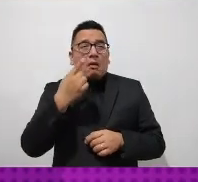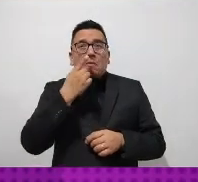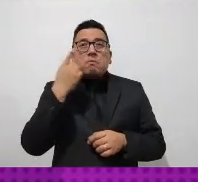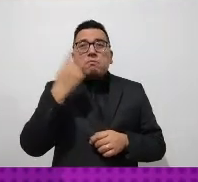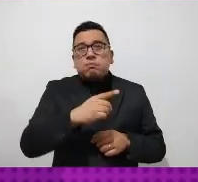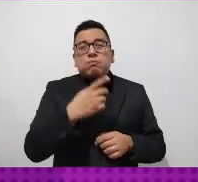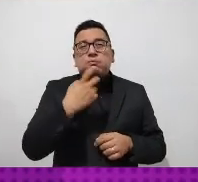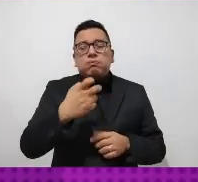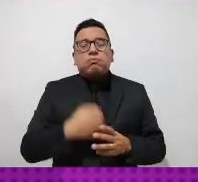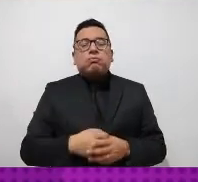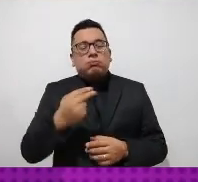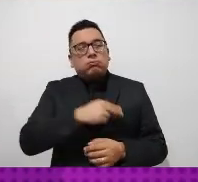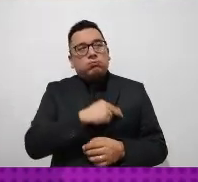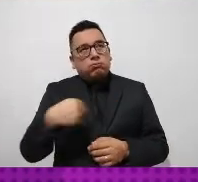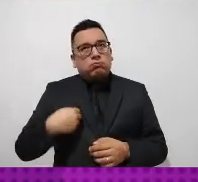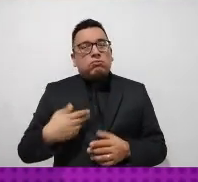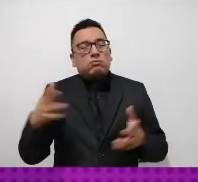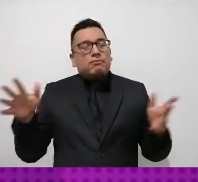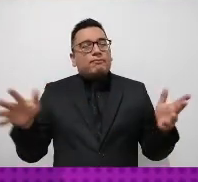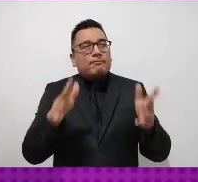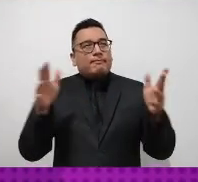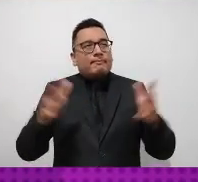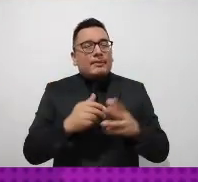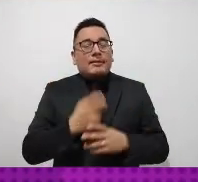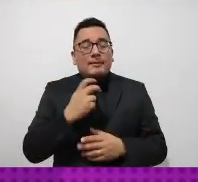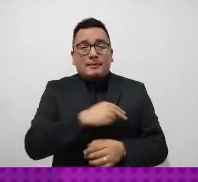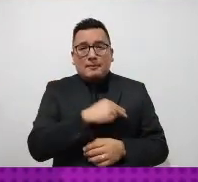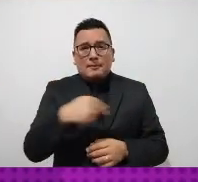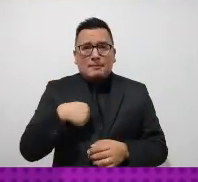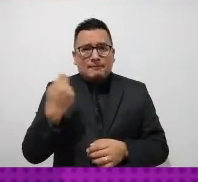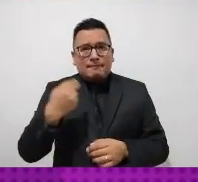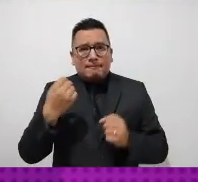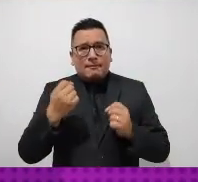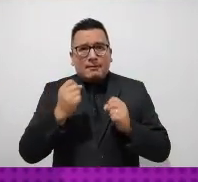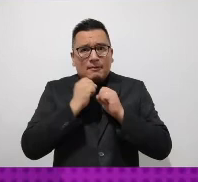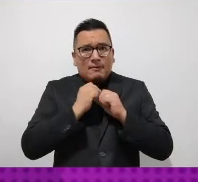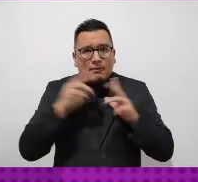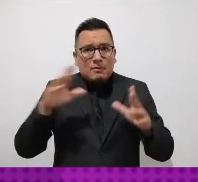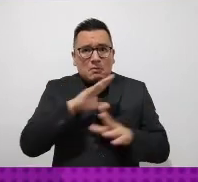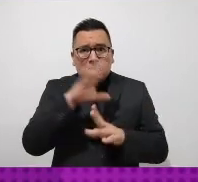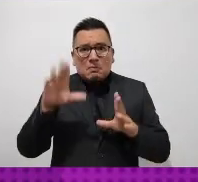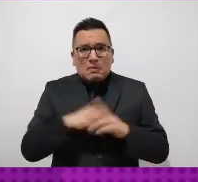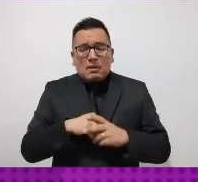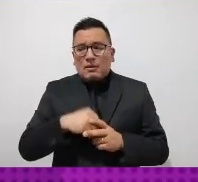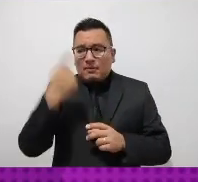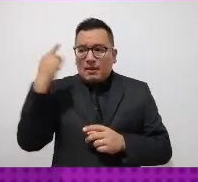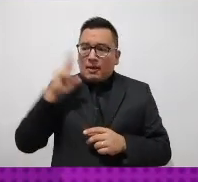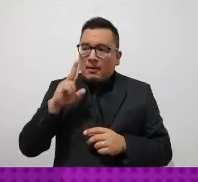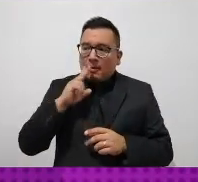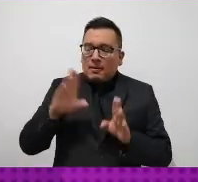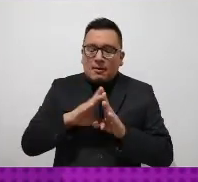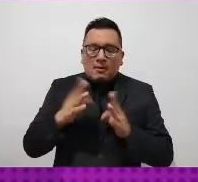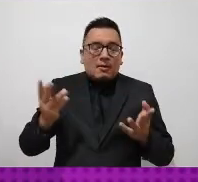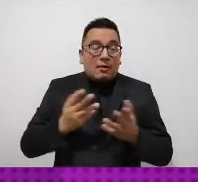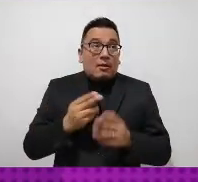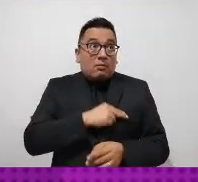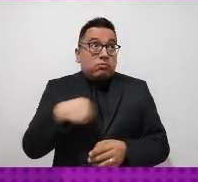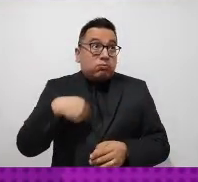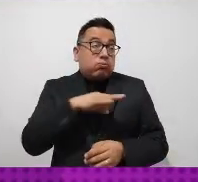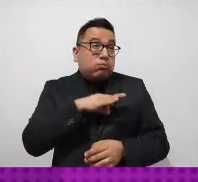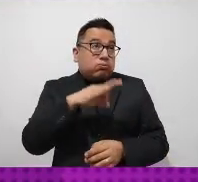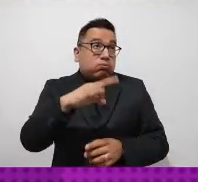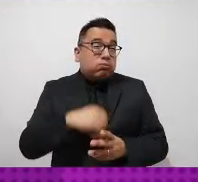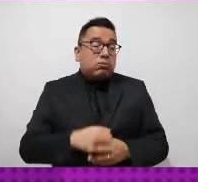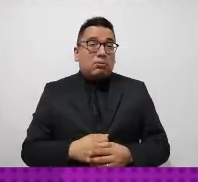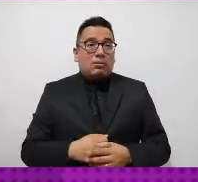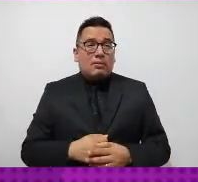de esta red de mujeres electas. Precisamente por eso se les va a dar toda la información y todos los protocolos de actuación para que podamos